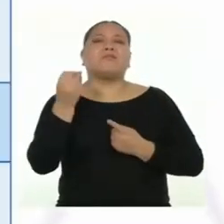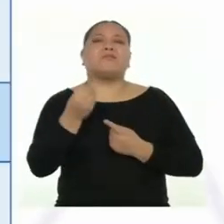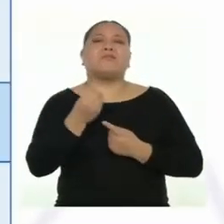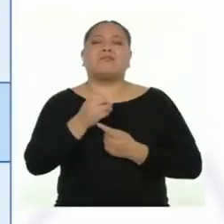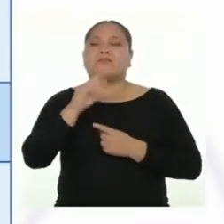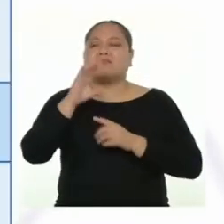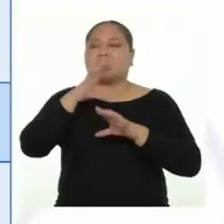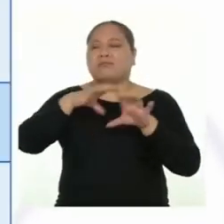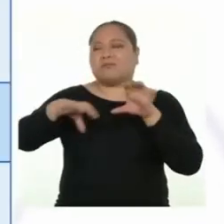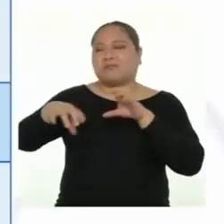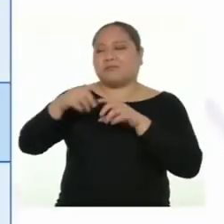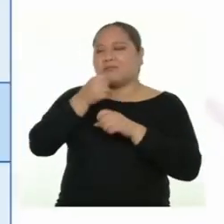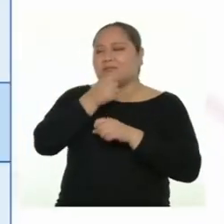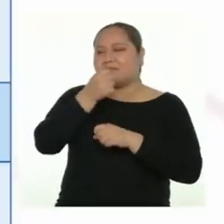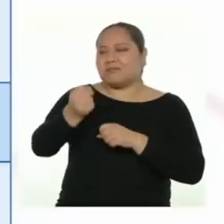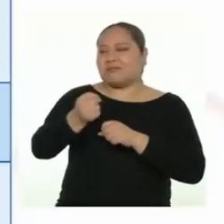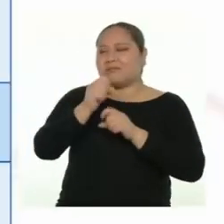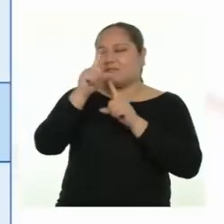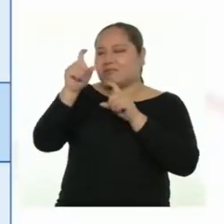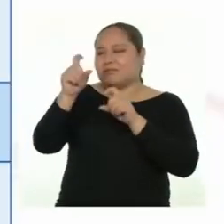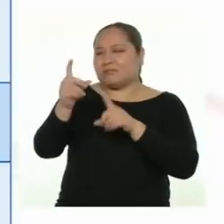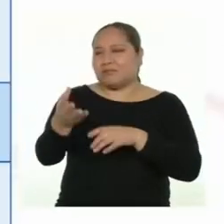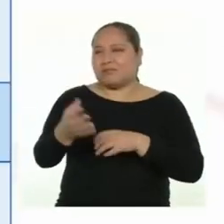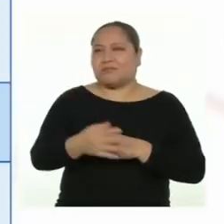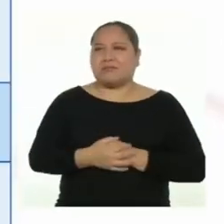la entrevista?